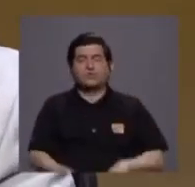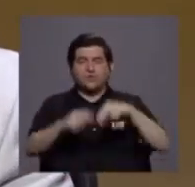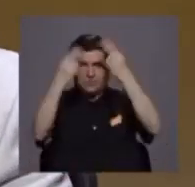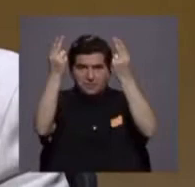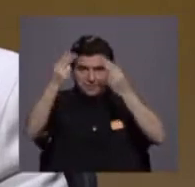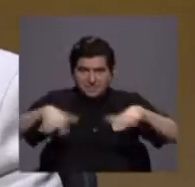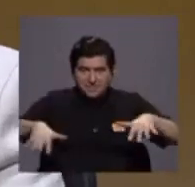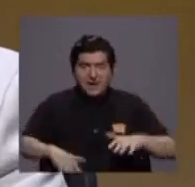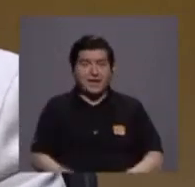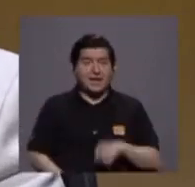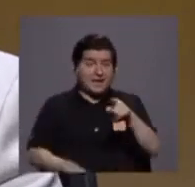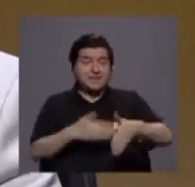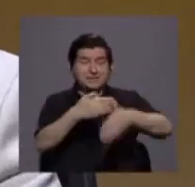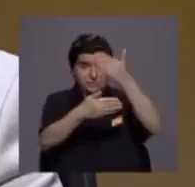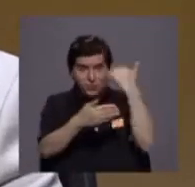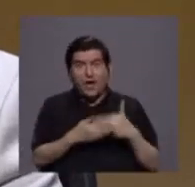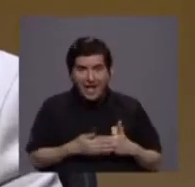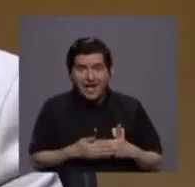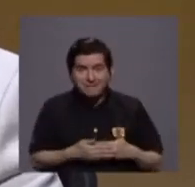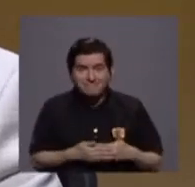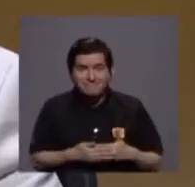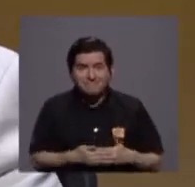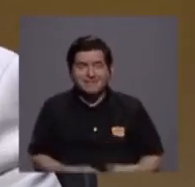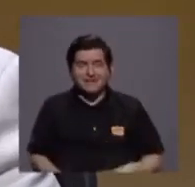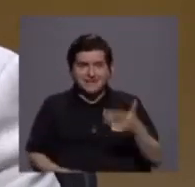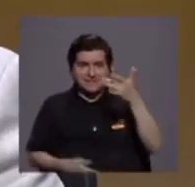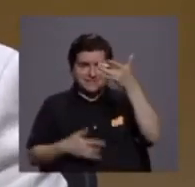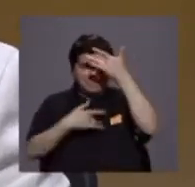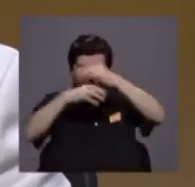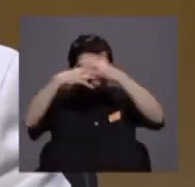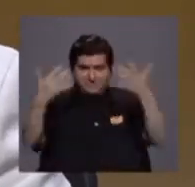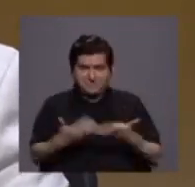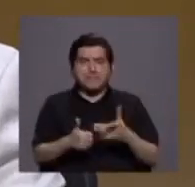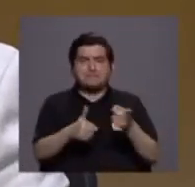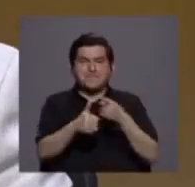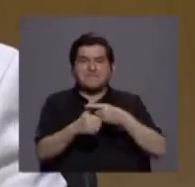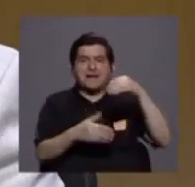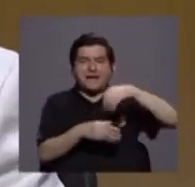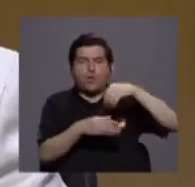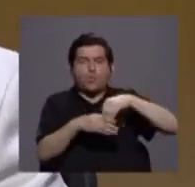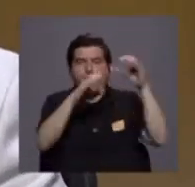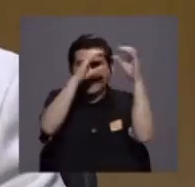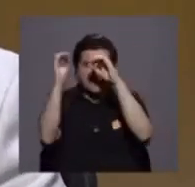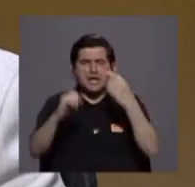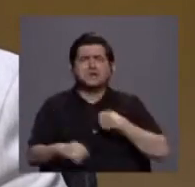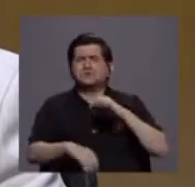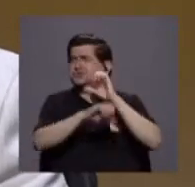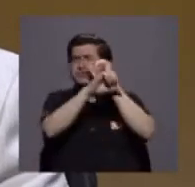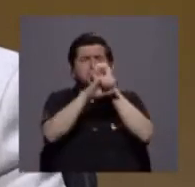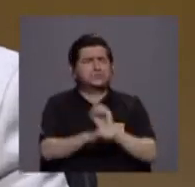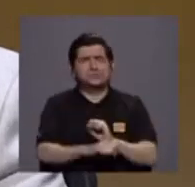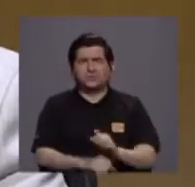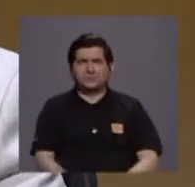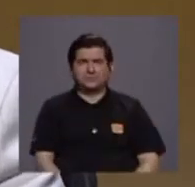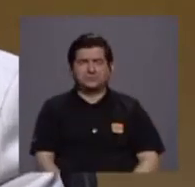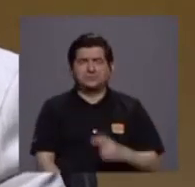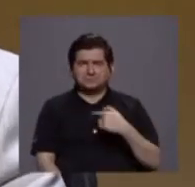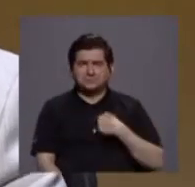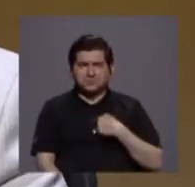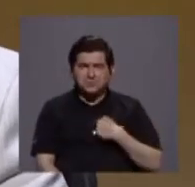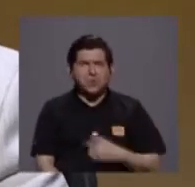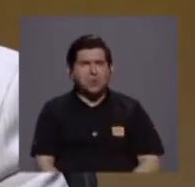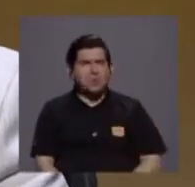entendido que eso fue antes de la pandemia, cuando se solicitó esa primera cuenta Zoom. Entonces yo estoy acostumbrado a la virtualidad, me desenvuelvo